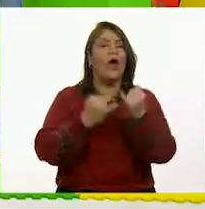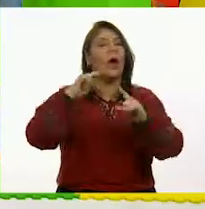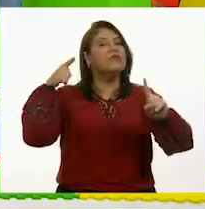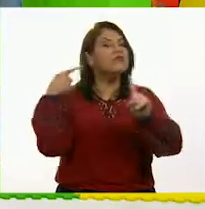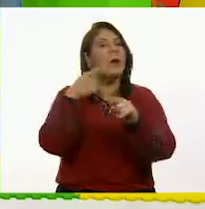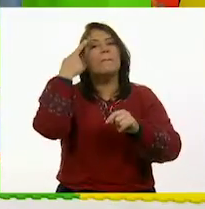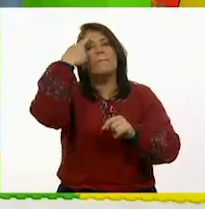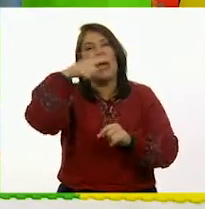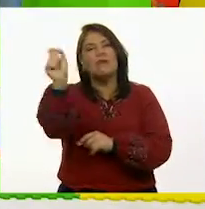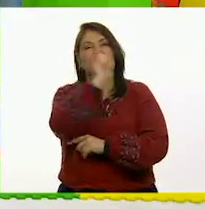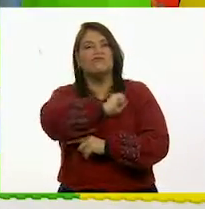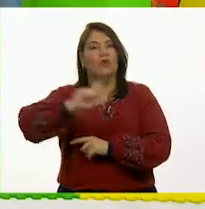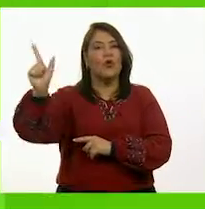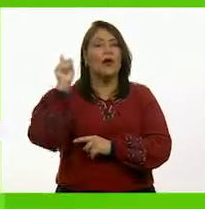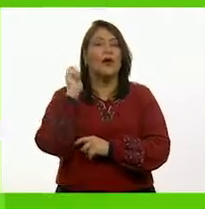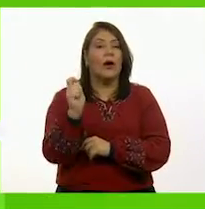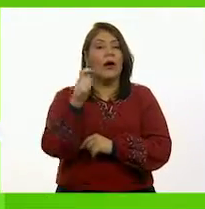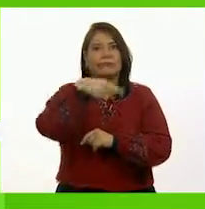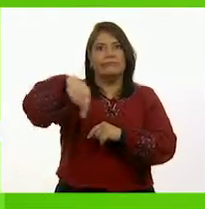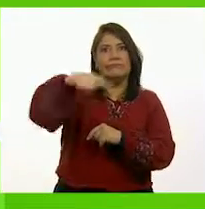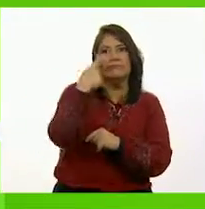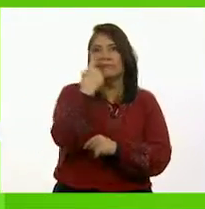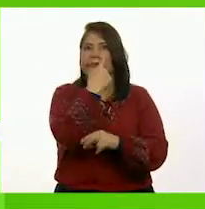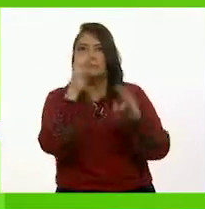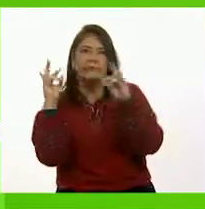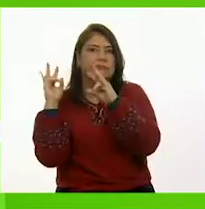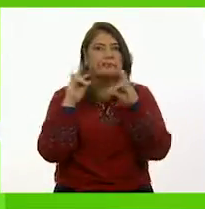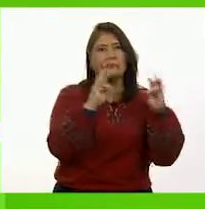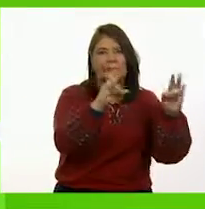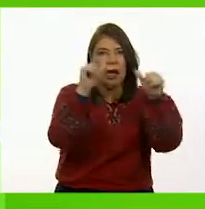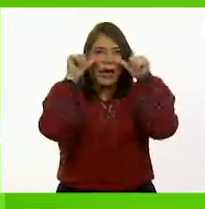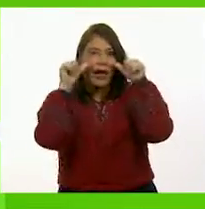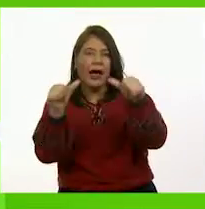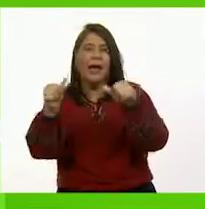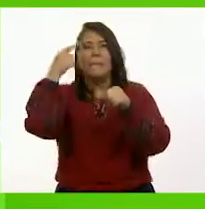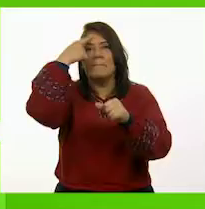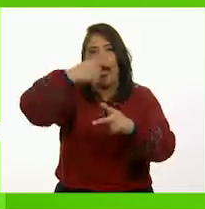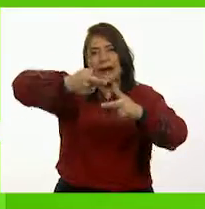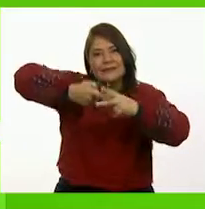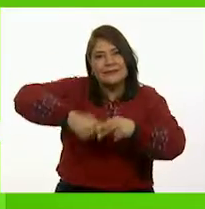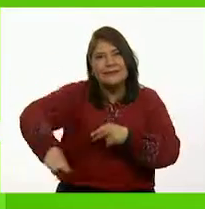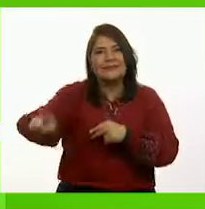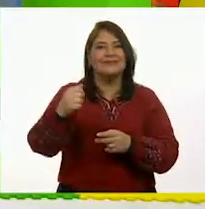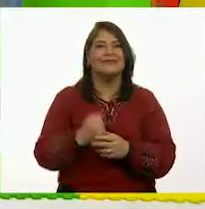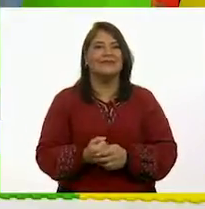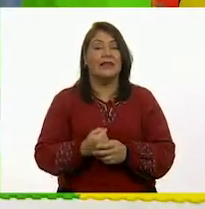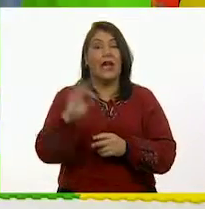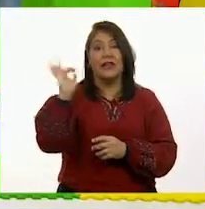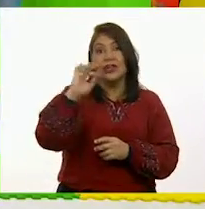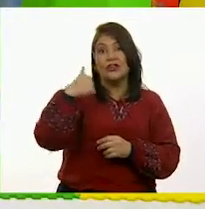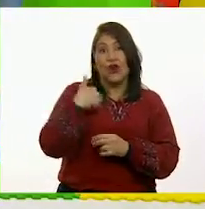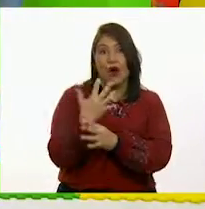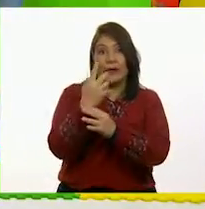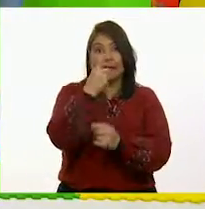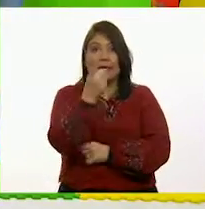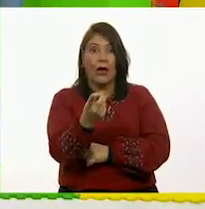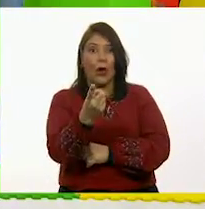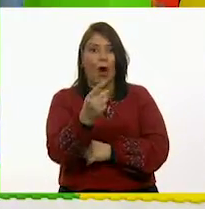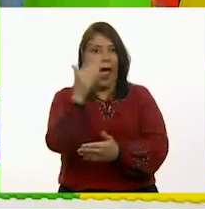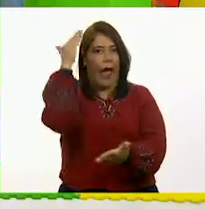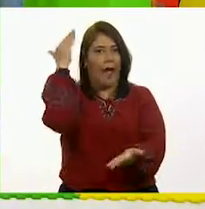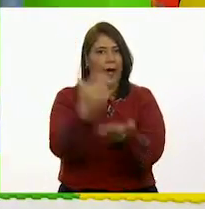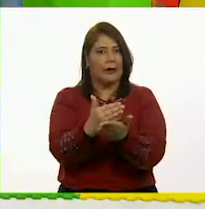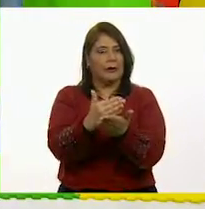para campeones. Pónganse atentos, vamos a comenzar. Si yo digo